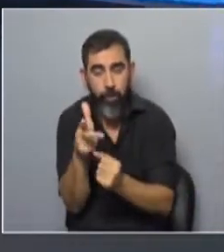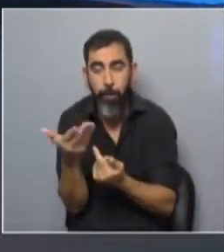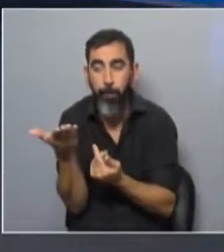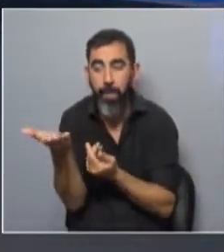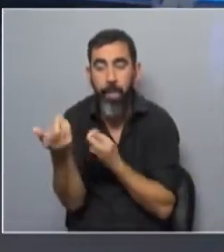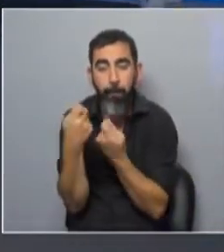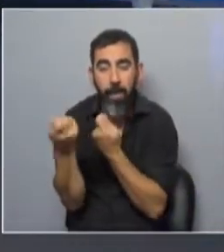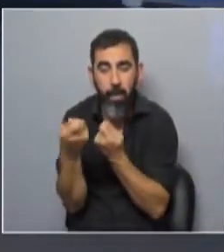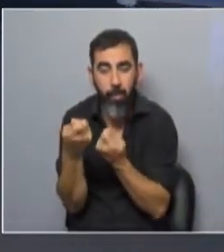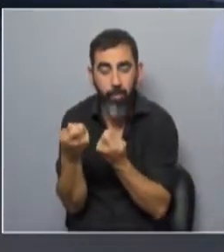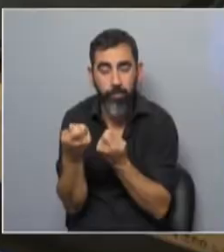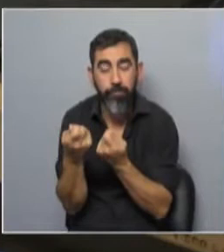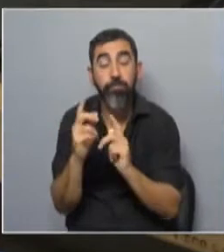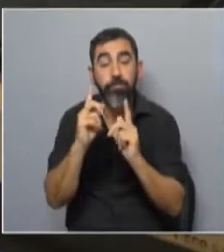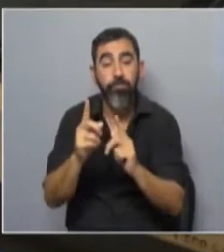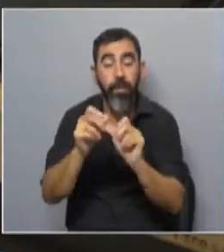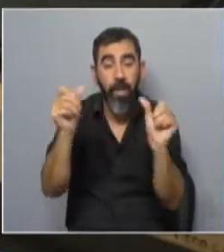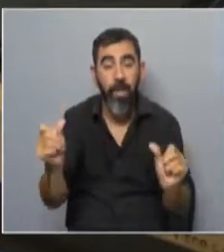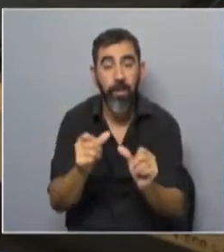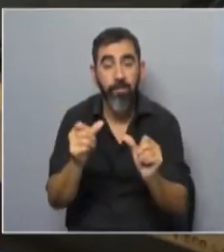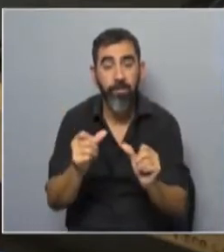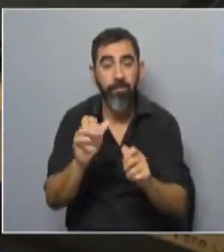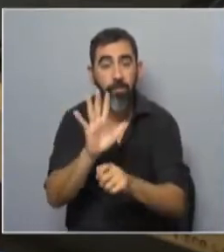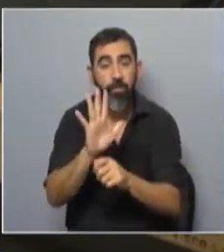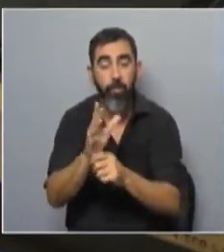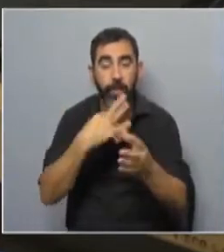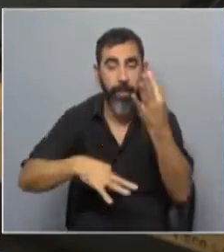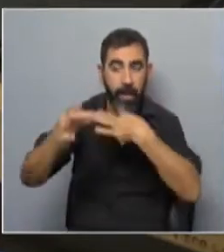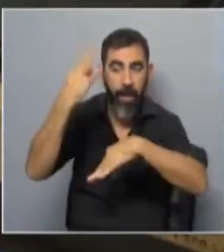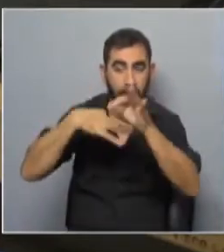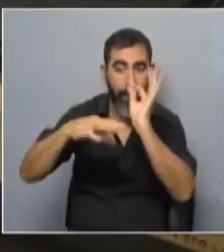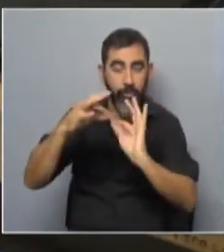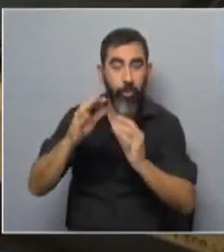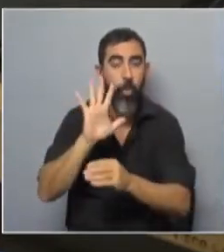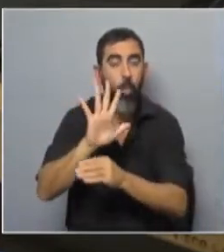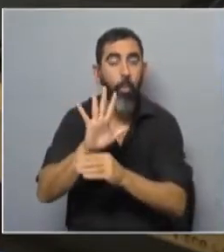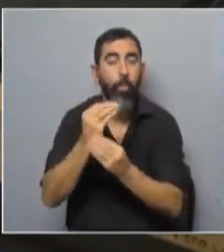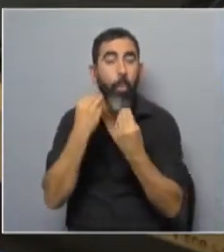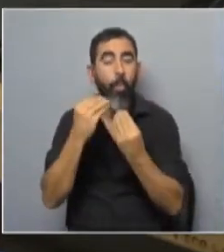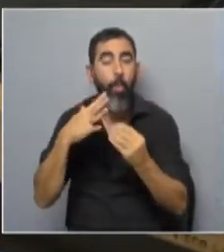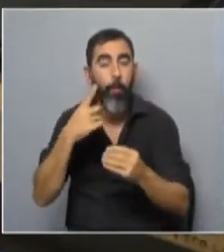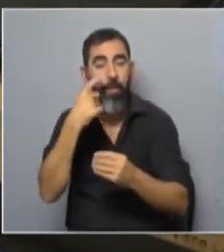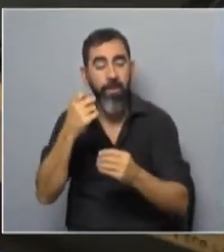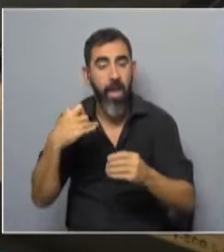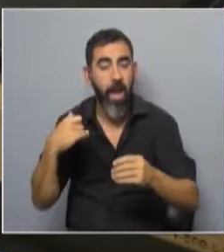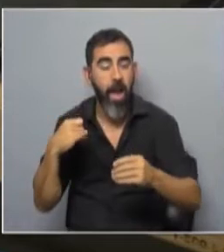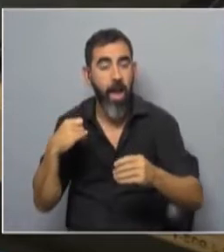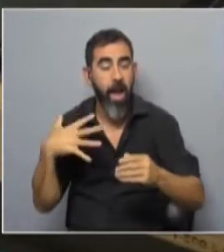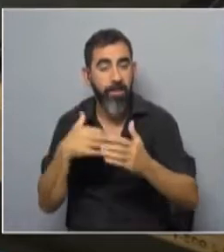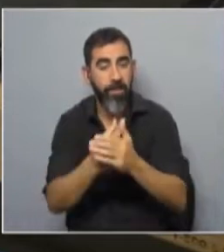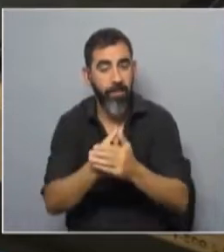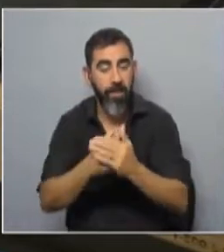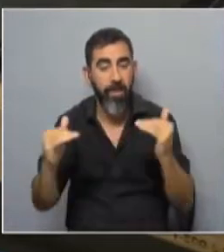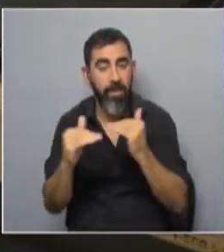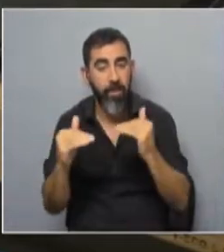préstamo además, hasta haciendo sketch y teatro de cómo prevenir accidentes de tránsito.